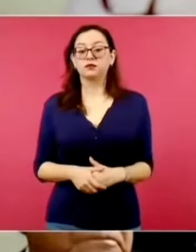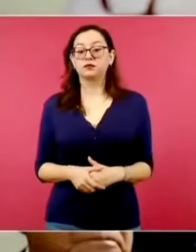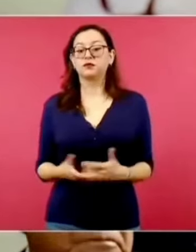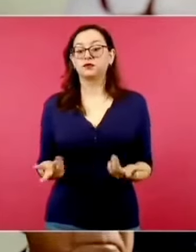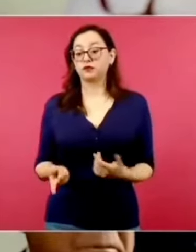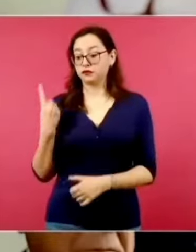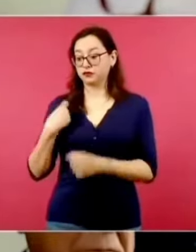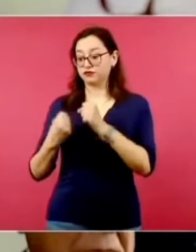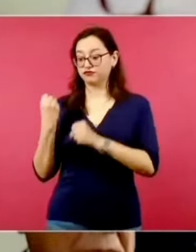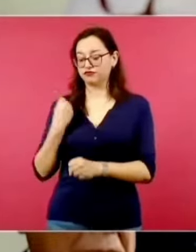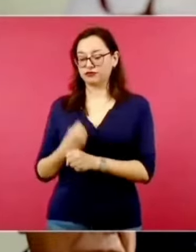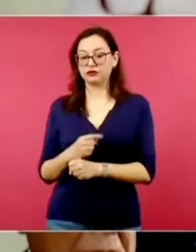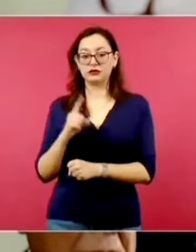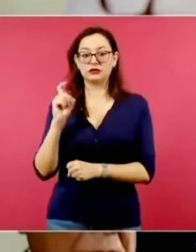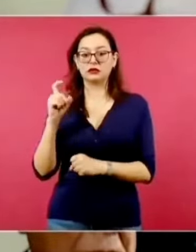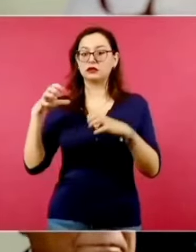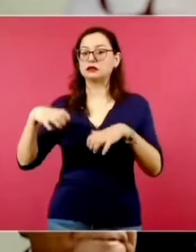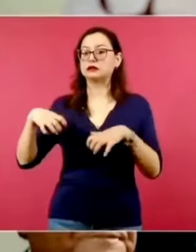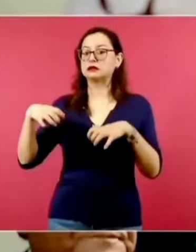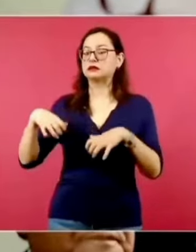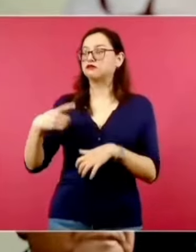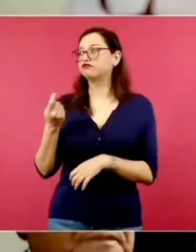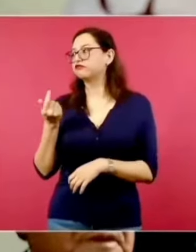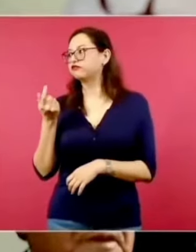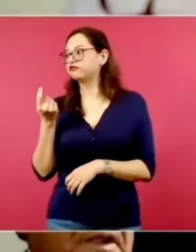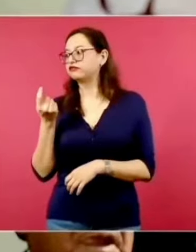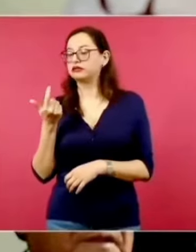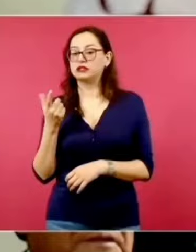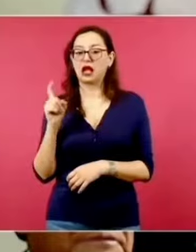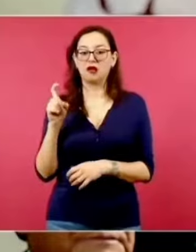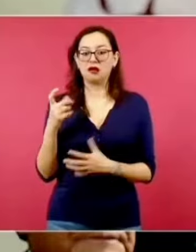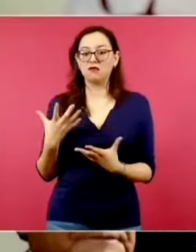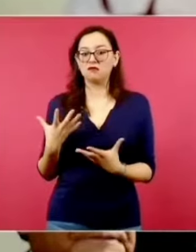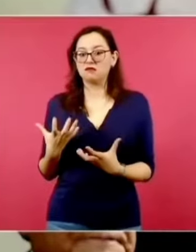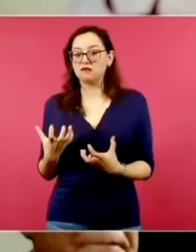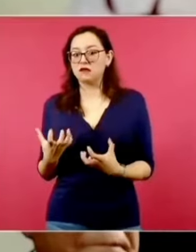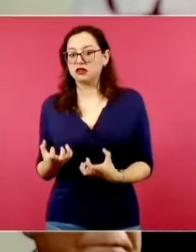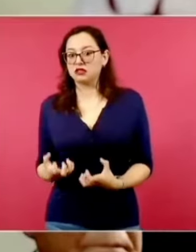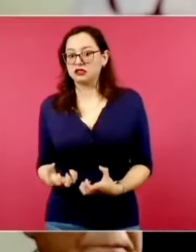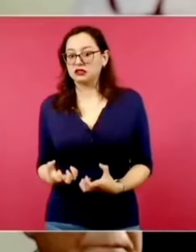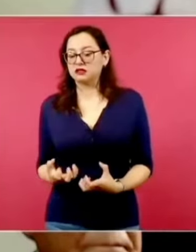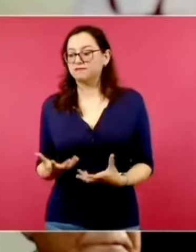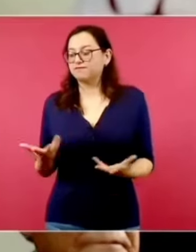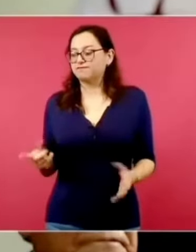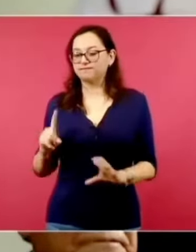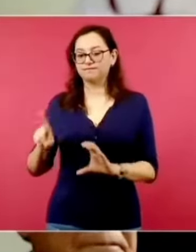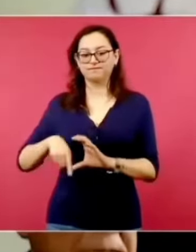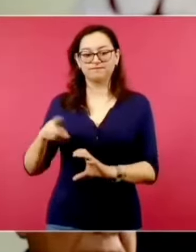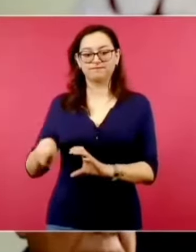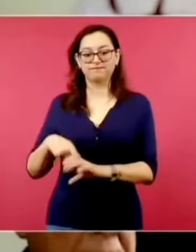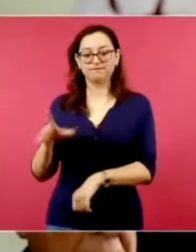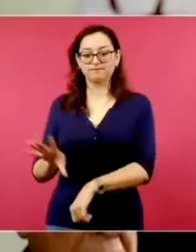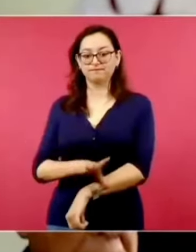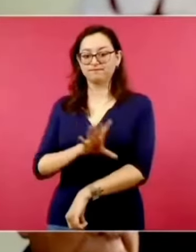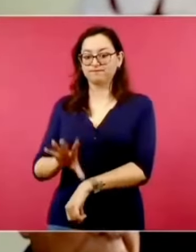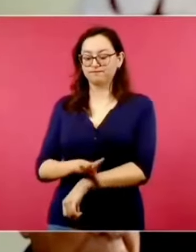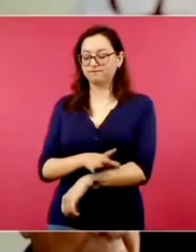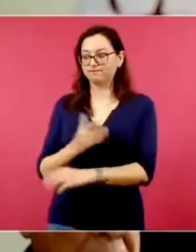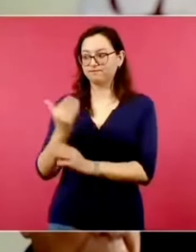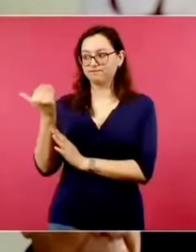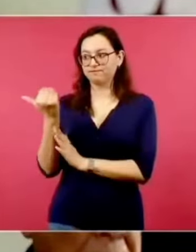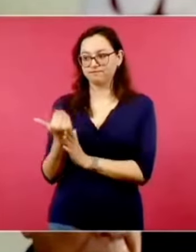este fue el 2023 uno de los años más secos este año Pues todavía no caen las lluvias